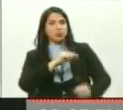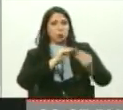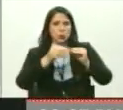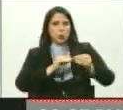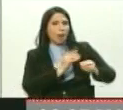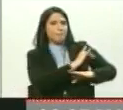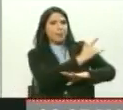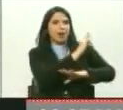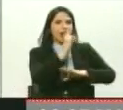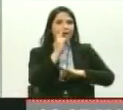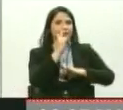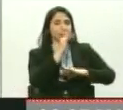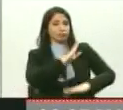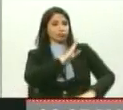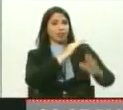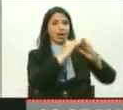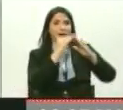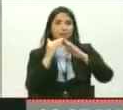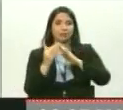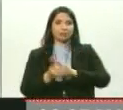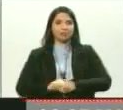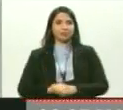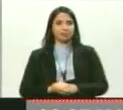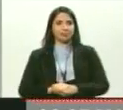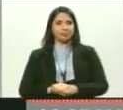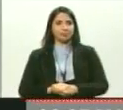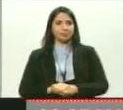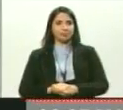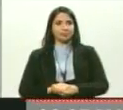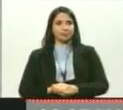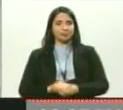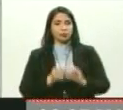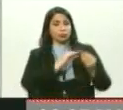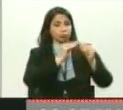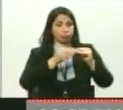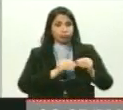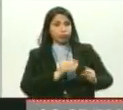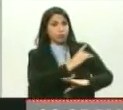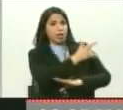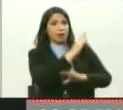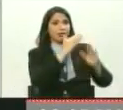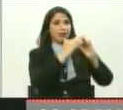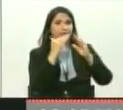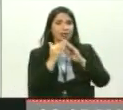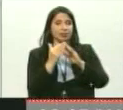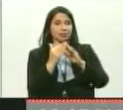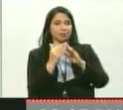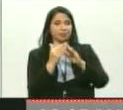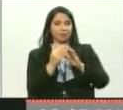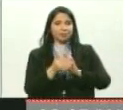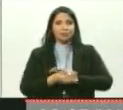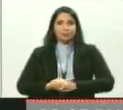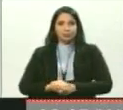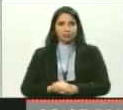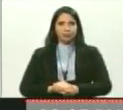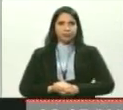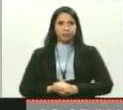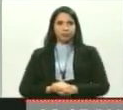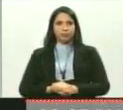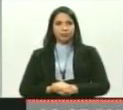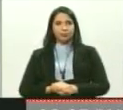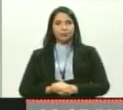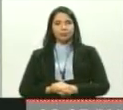matas, ¿no? De la casa. Ah, ¿viste? Arreglar las matas de la casa. No se preguntó.